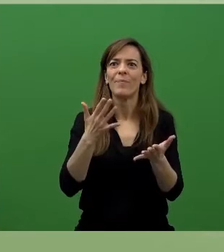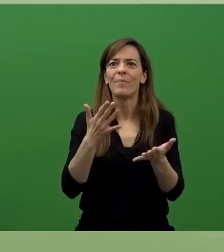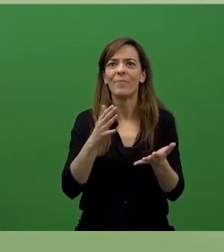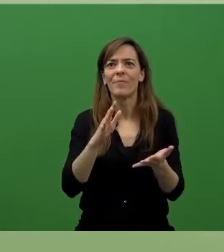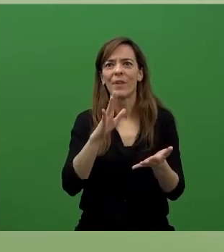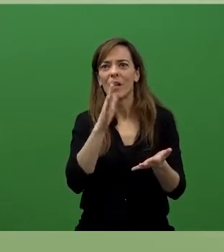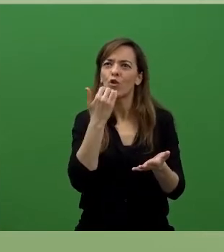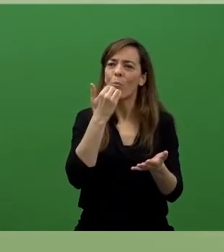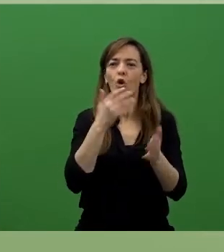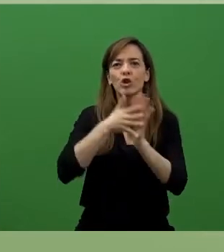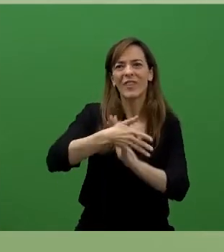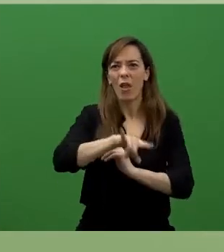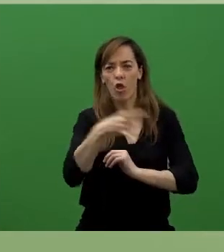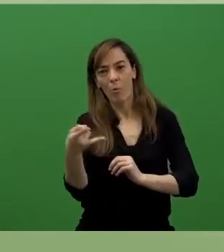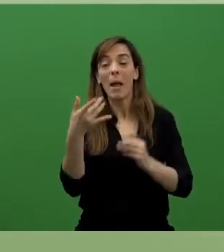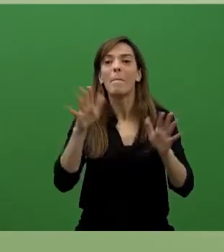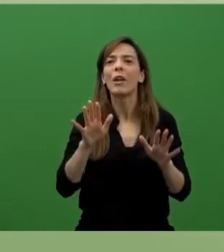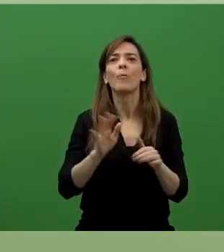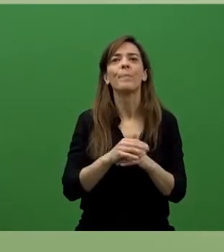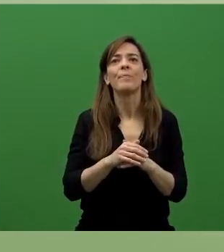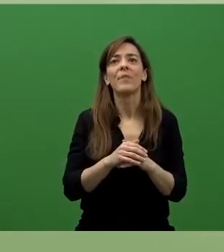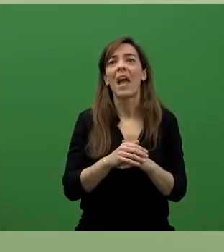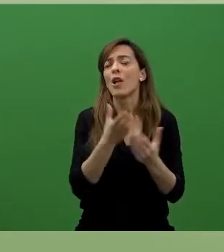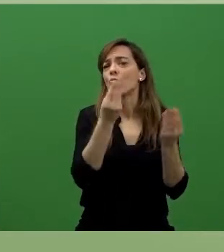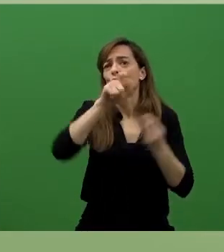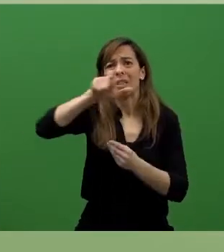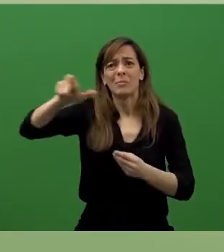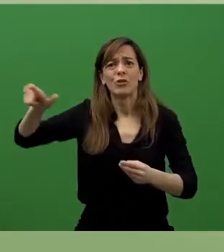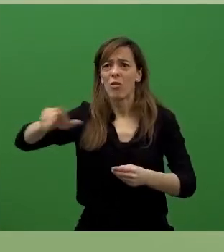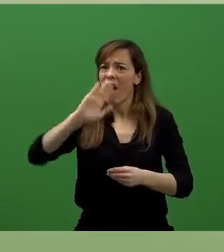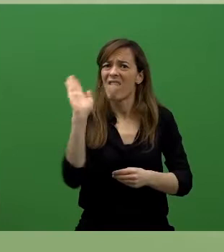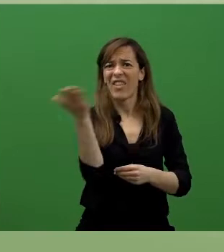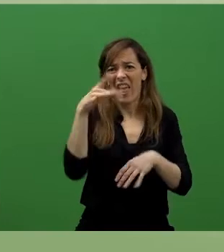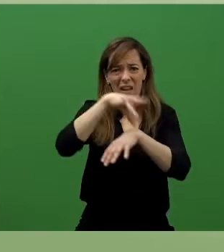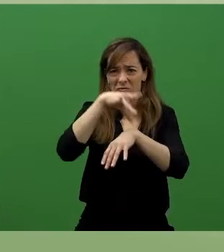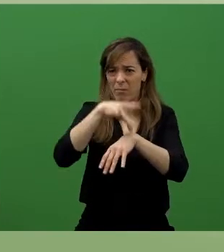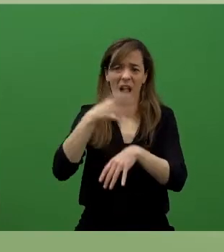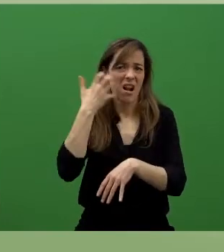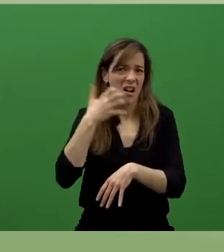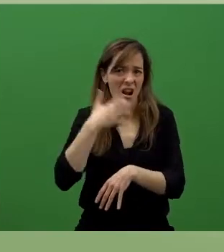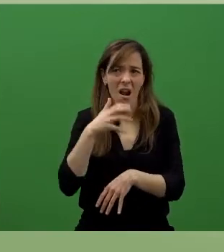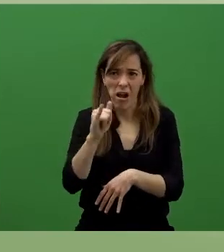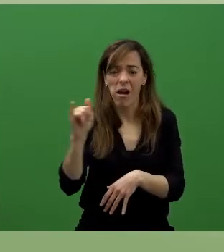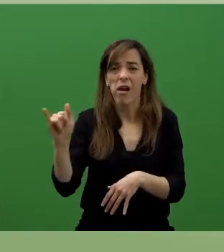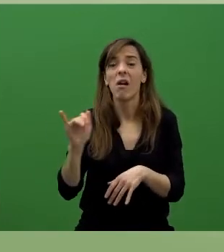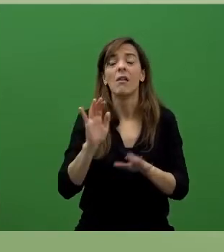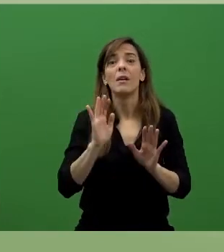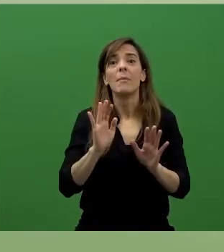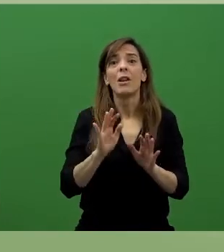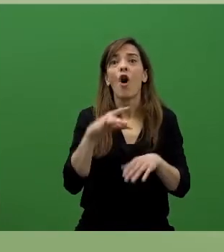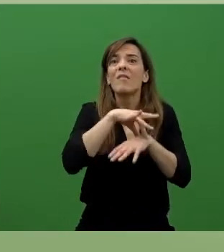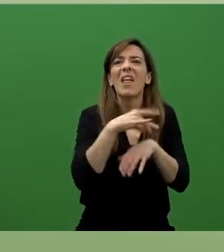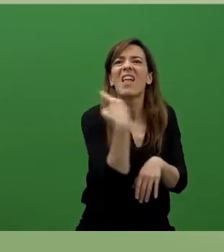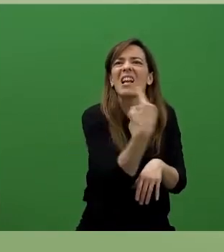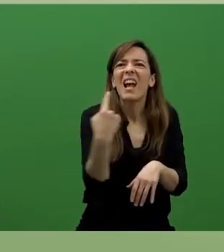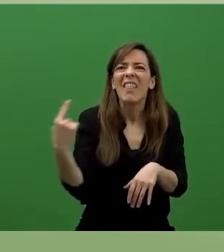de doble significado. En todo caso, hay mucha gente afectada por una enfermedad minoritaria, pero cada enfermedad